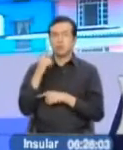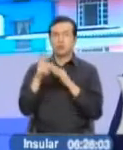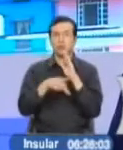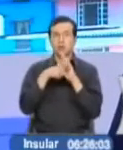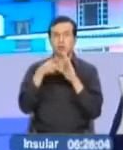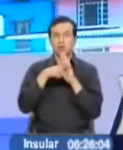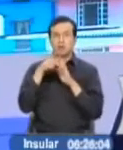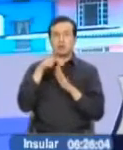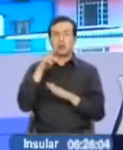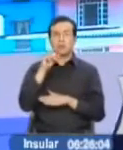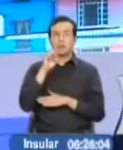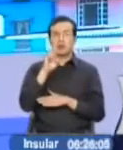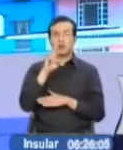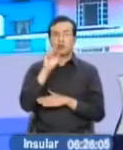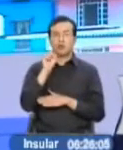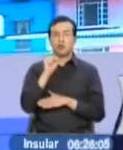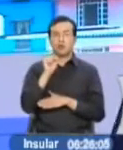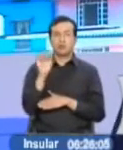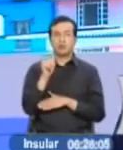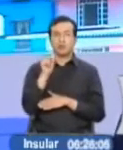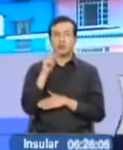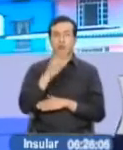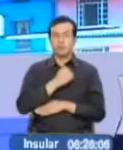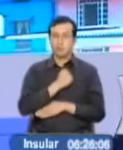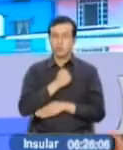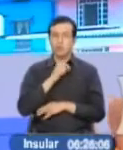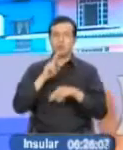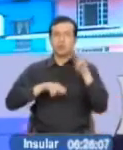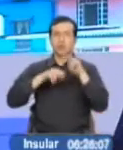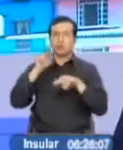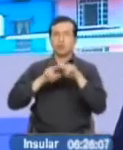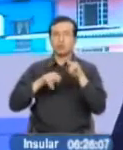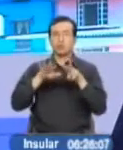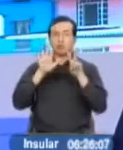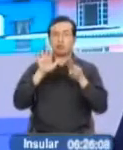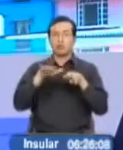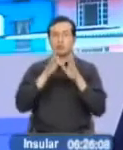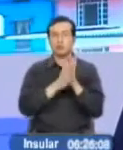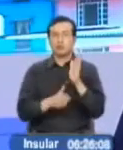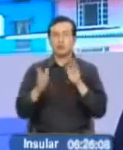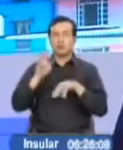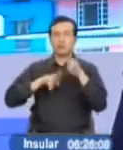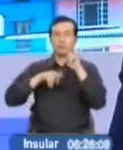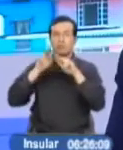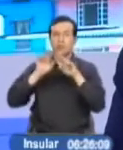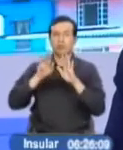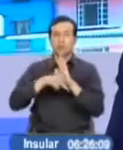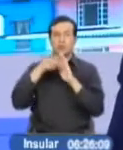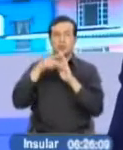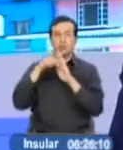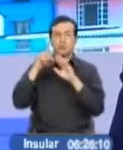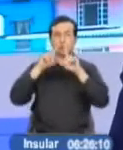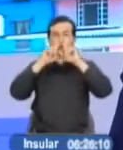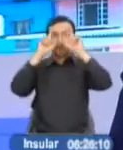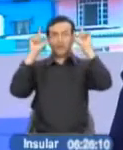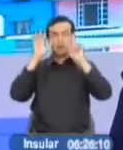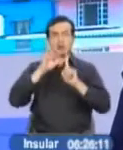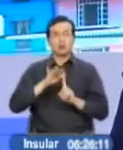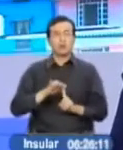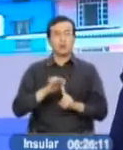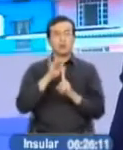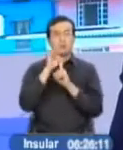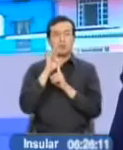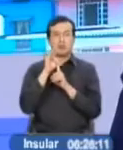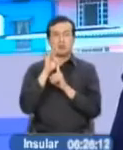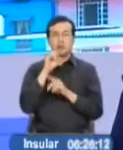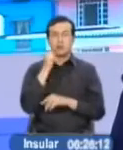Merox y Aminas, nosotros hemos construido la planta, lo hicimos en apenas 7 meses, cuando la contratista principal, que